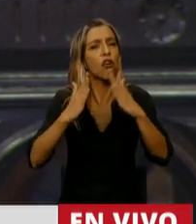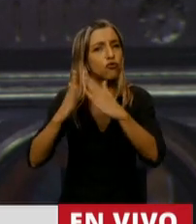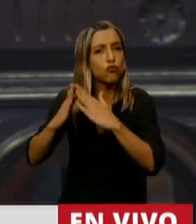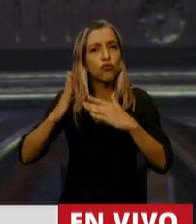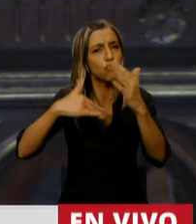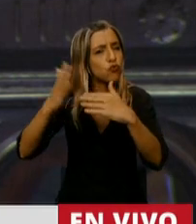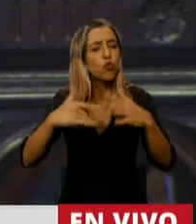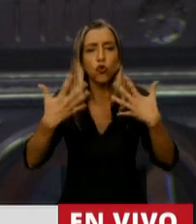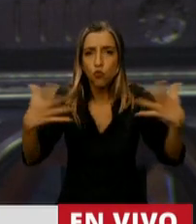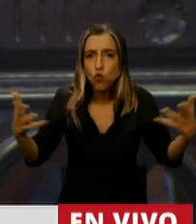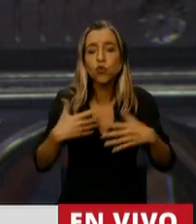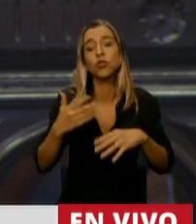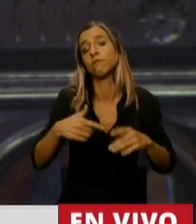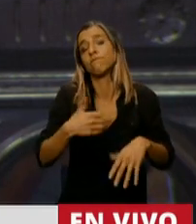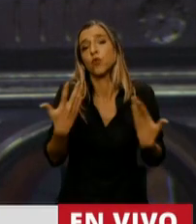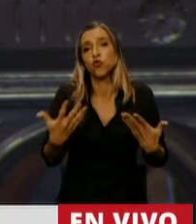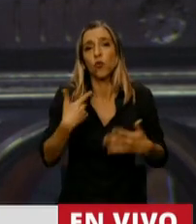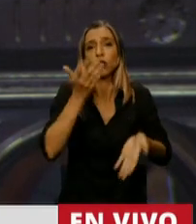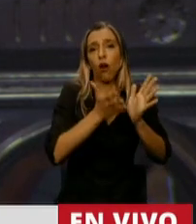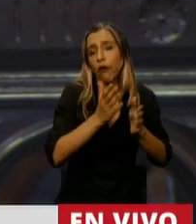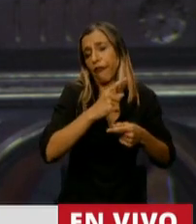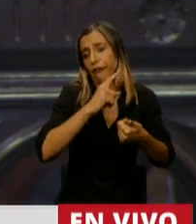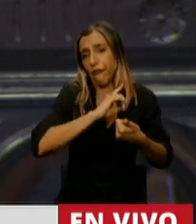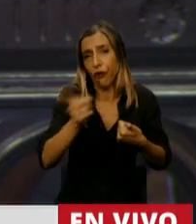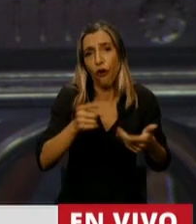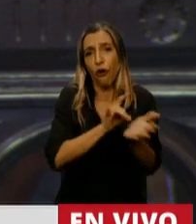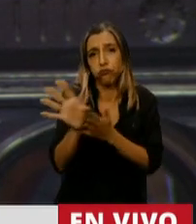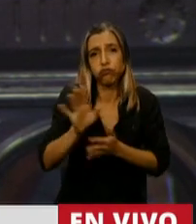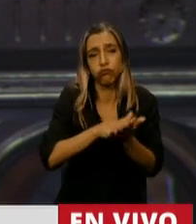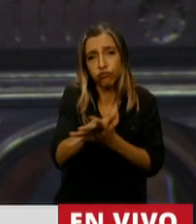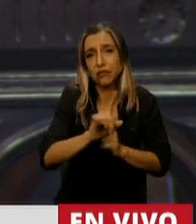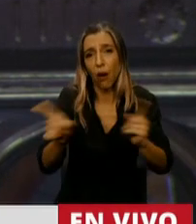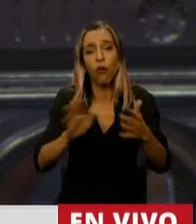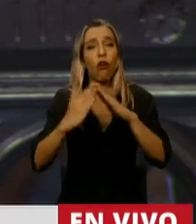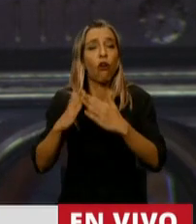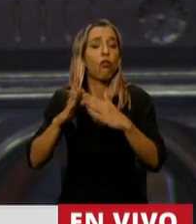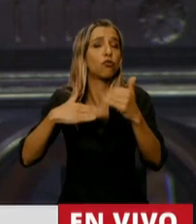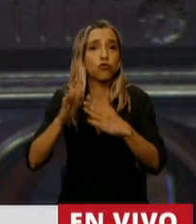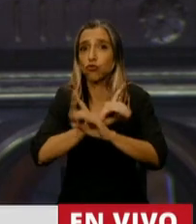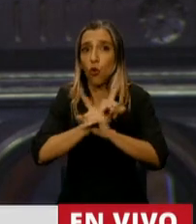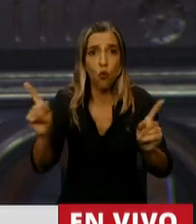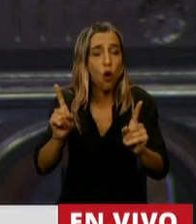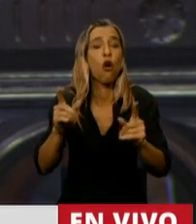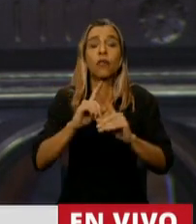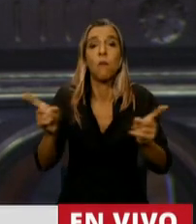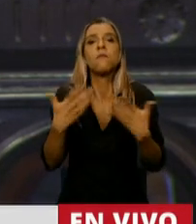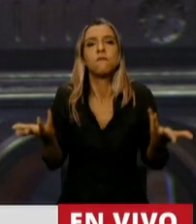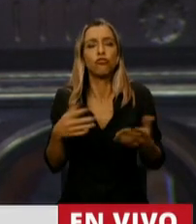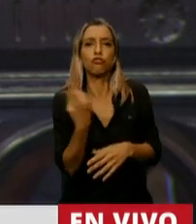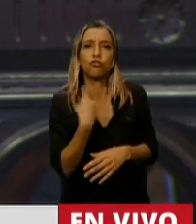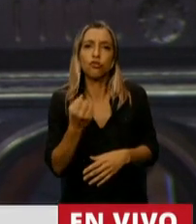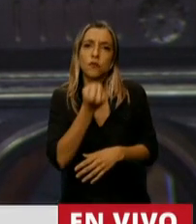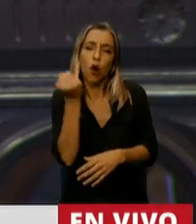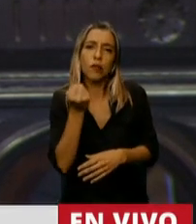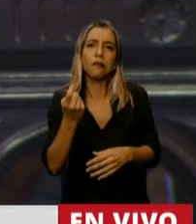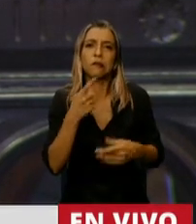no funcionaron y sin duda la nuestra tampoco alcanzó. Entonces está bueno que nosotros podamos discutir en este presupuesto qué es lo que pasa